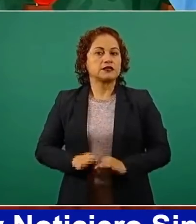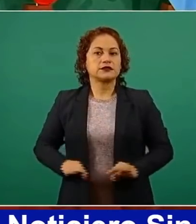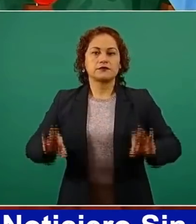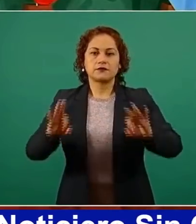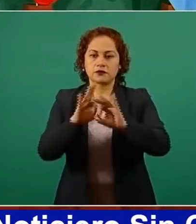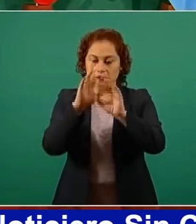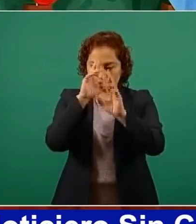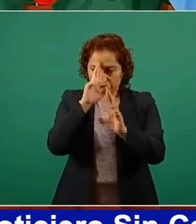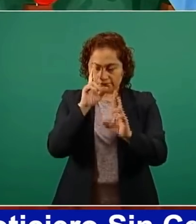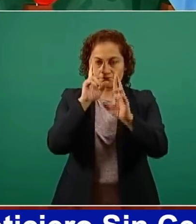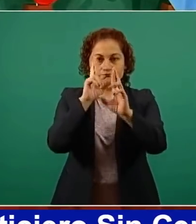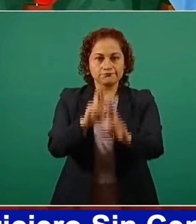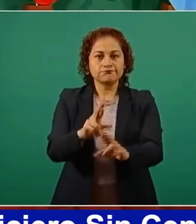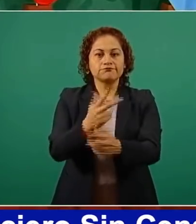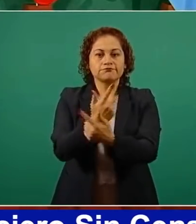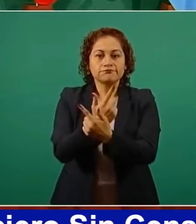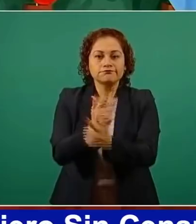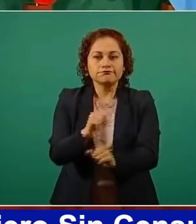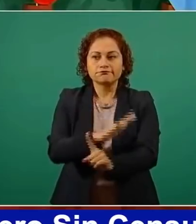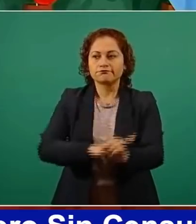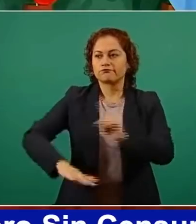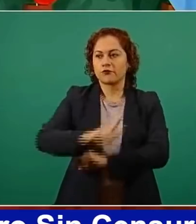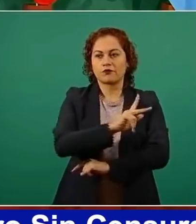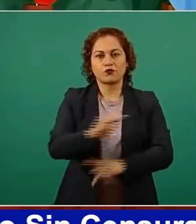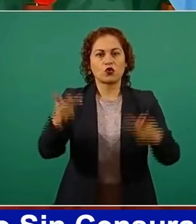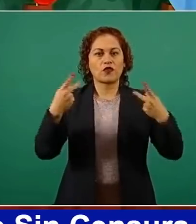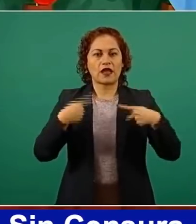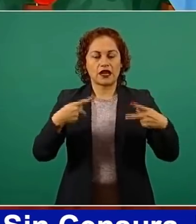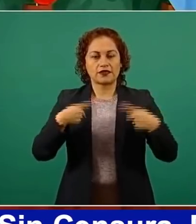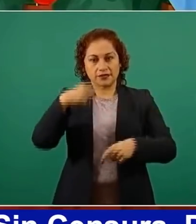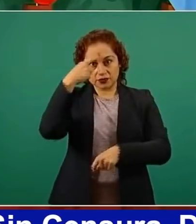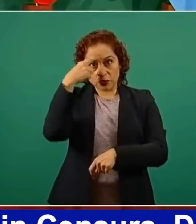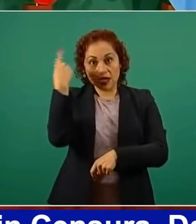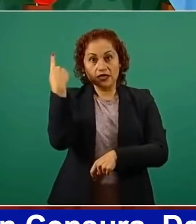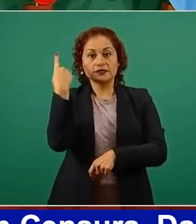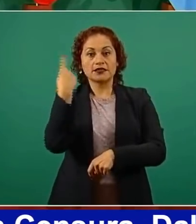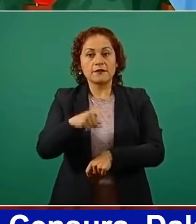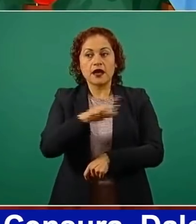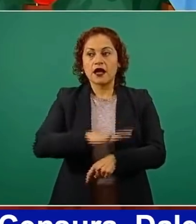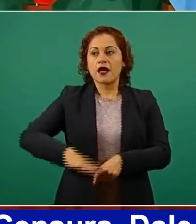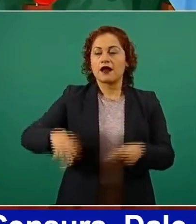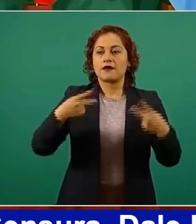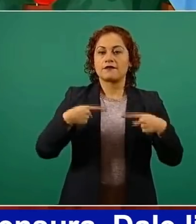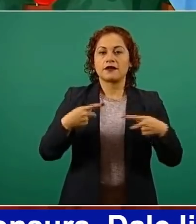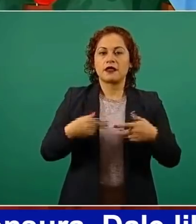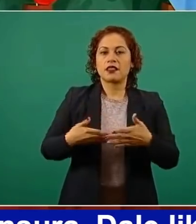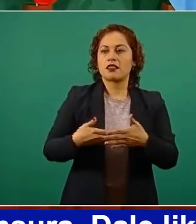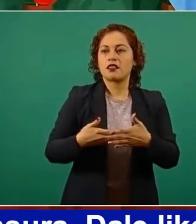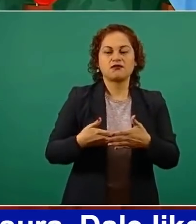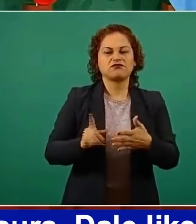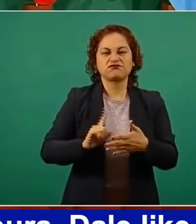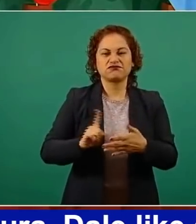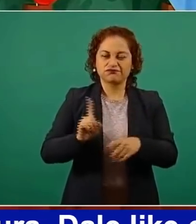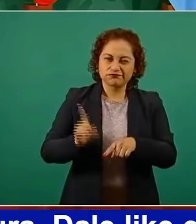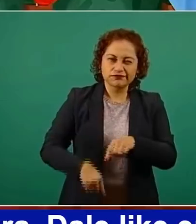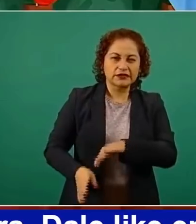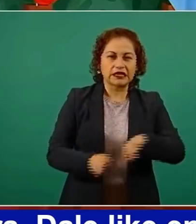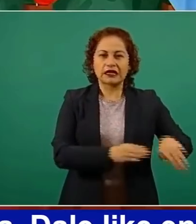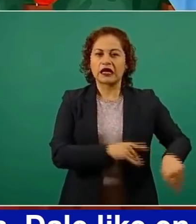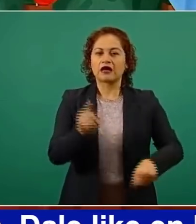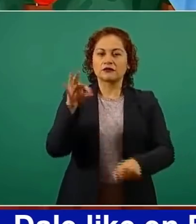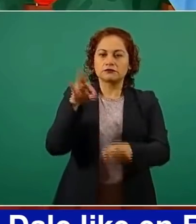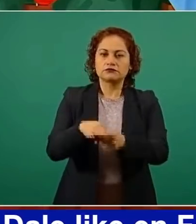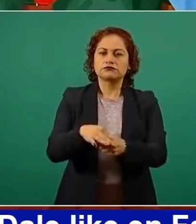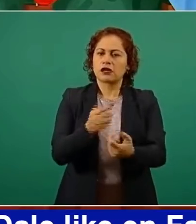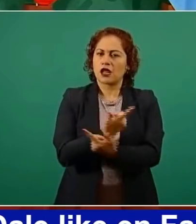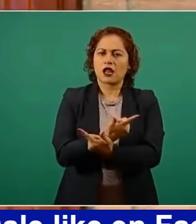mejor garantía de que el pueblo no va a encontrar obstáculos en las próximas elecciones para la libre